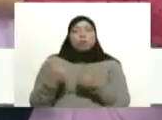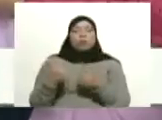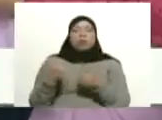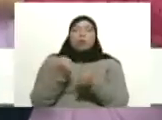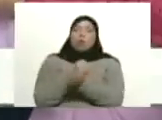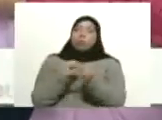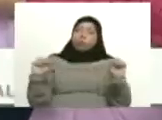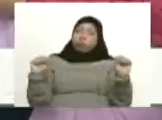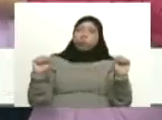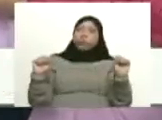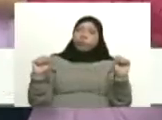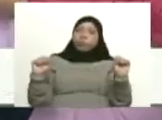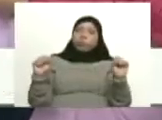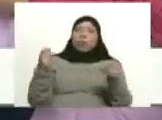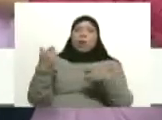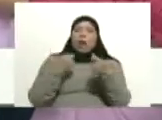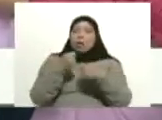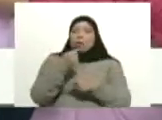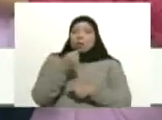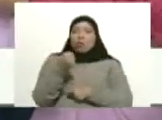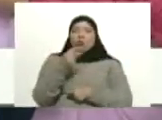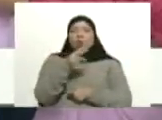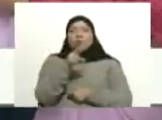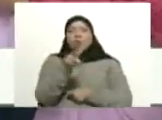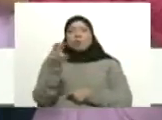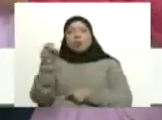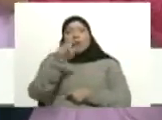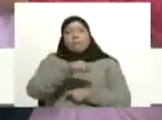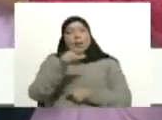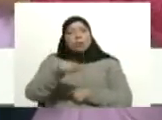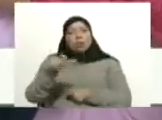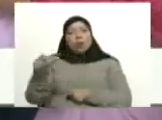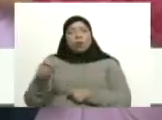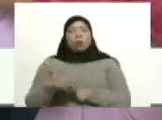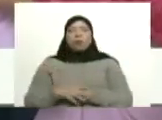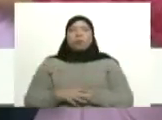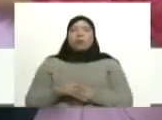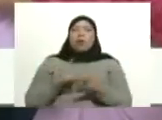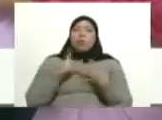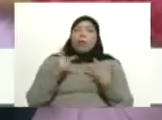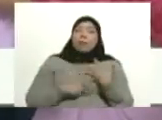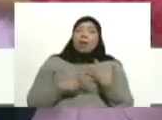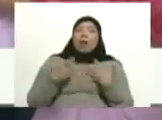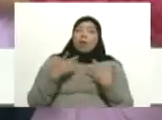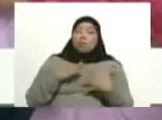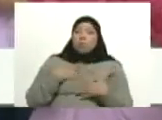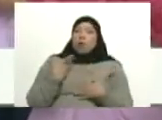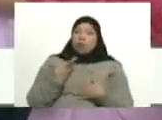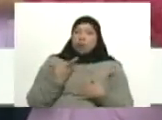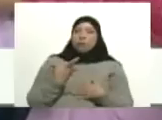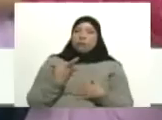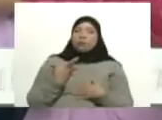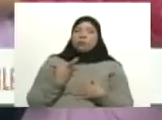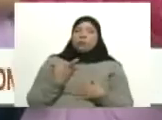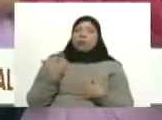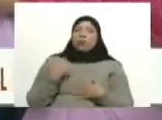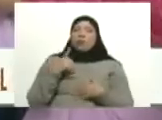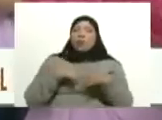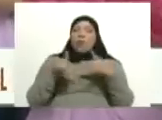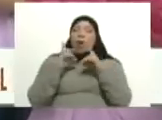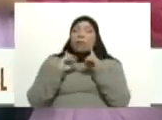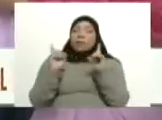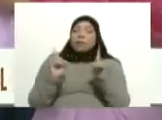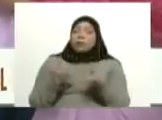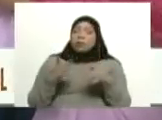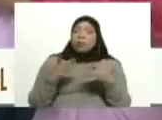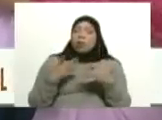postulaciones, después las entrevistas de casi 200 personas que plantearon su posibilidad de ser rectoras o de ser